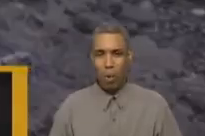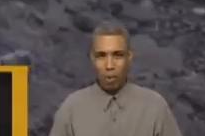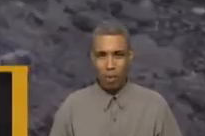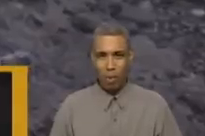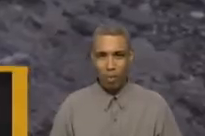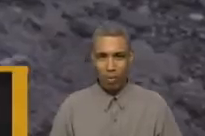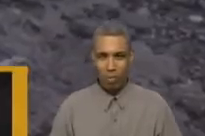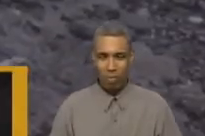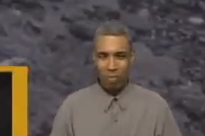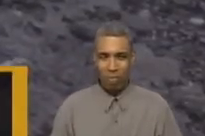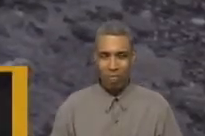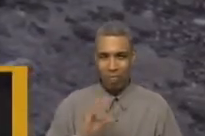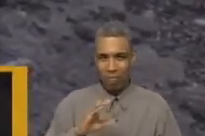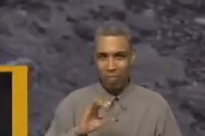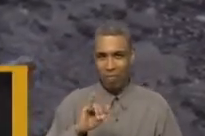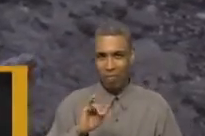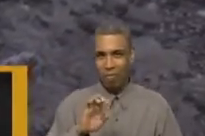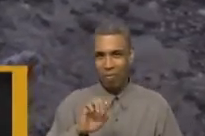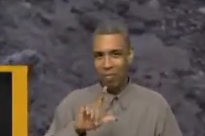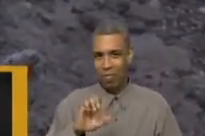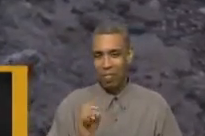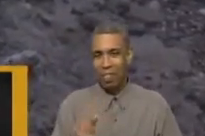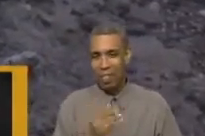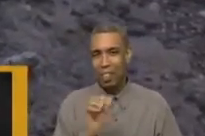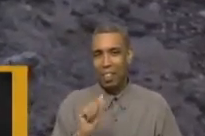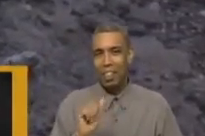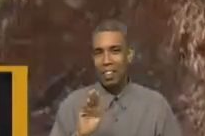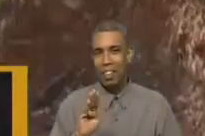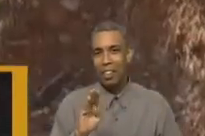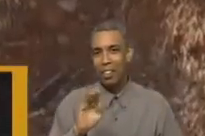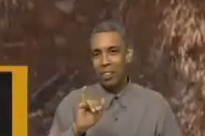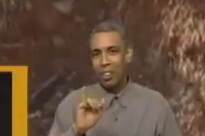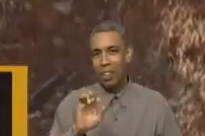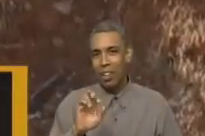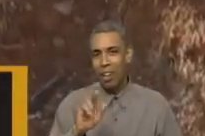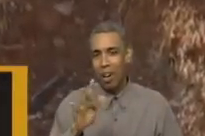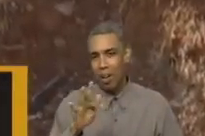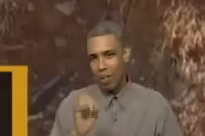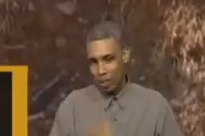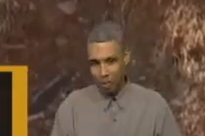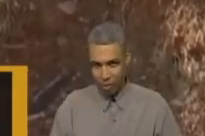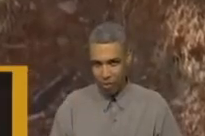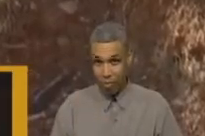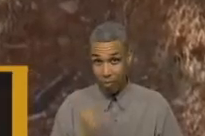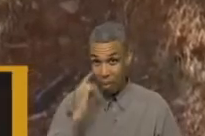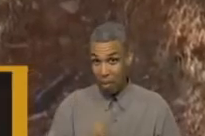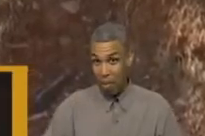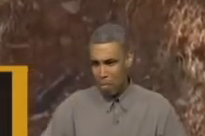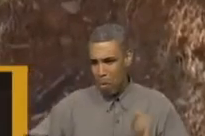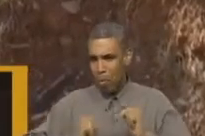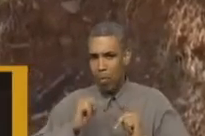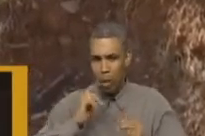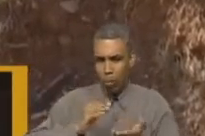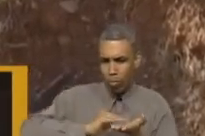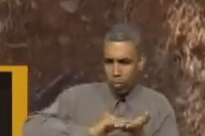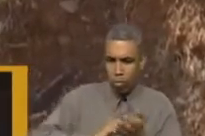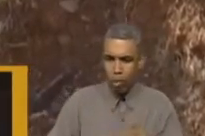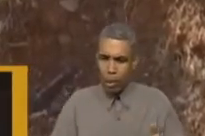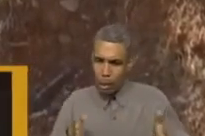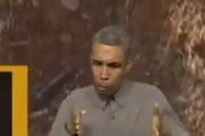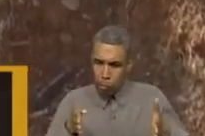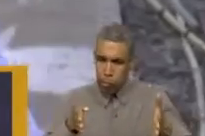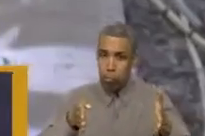medios arreglar la vía que un deslizamiento de tierra le había destruido. Cristian Hernández, vecino del lugar, explicó cómo se dio este trabajo